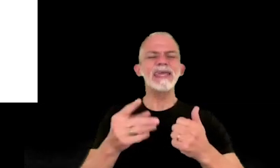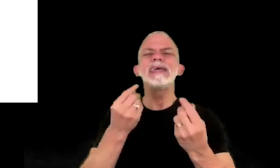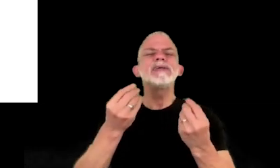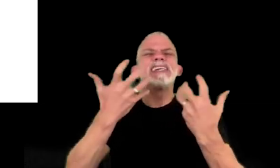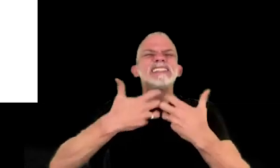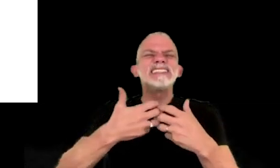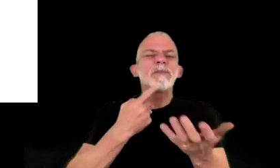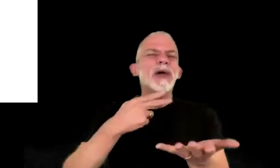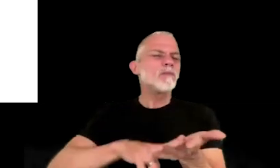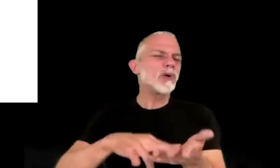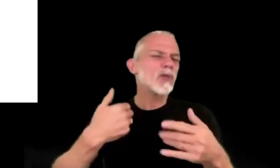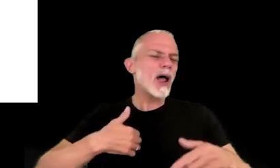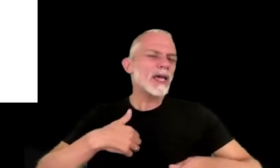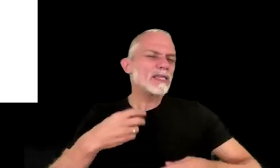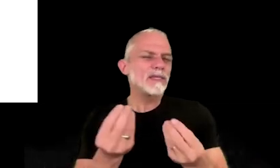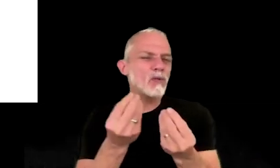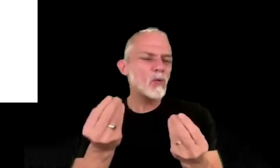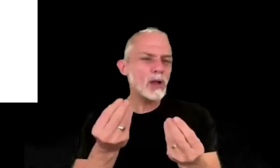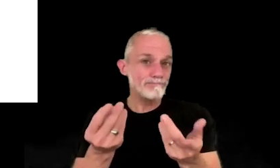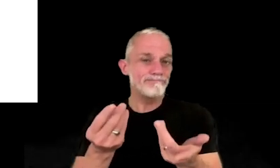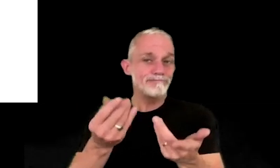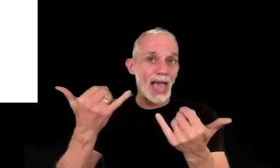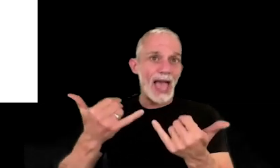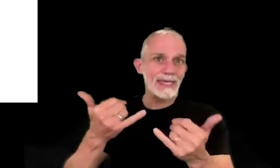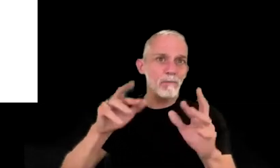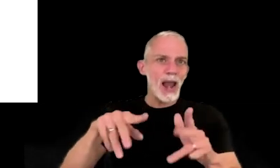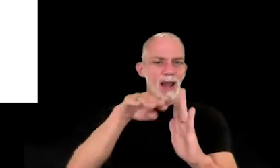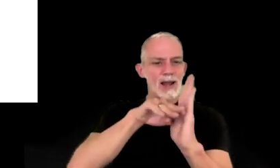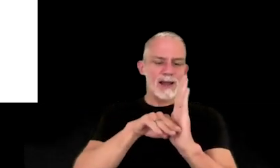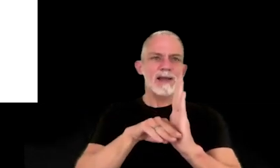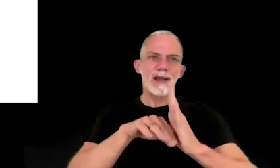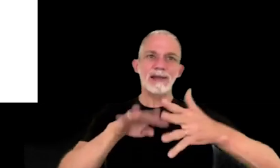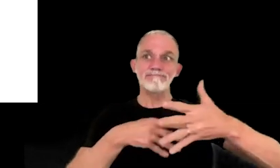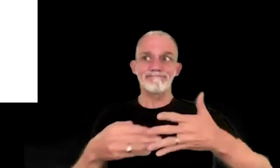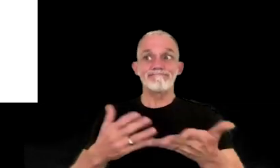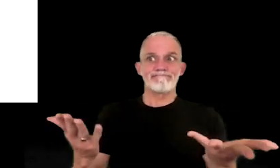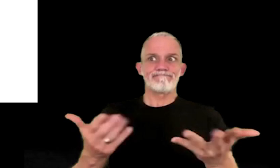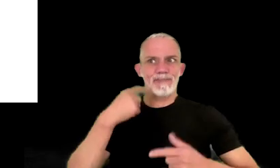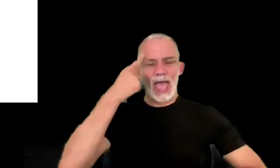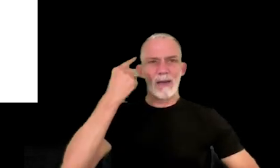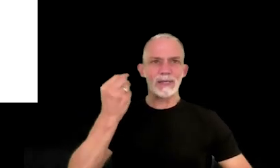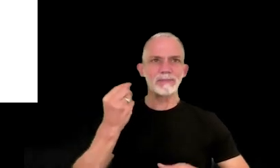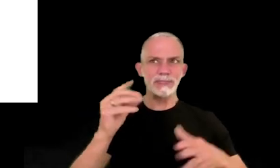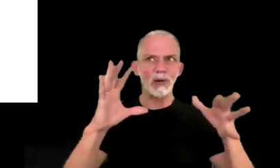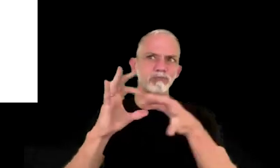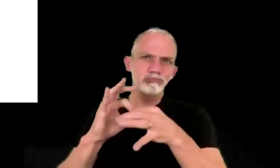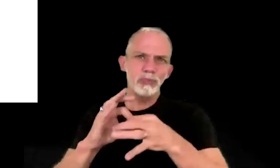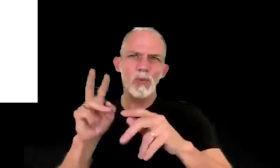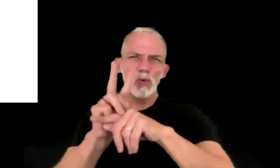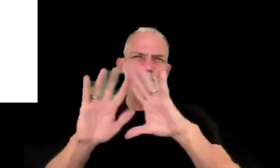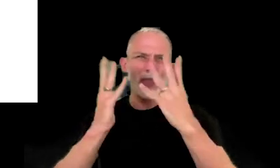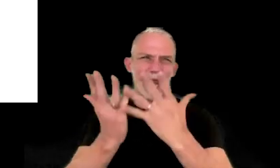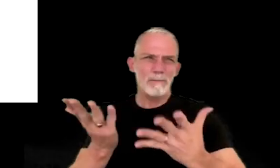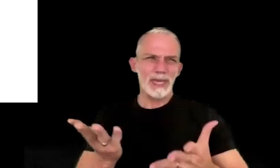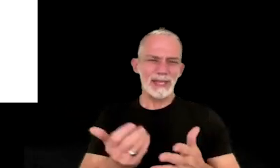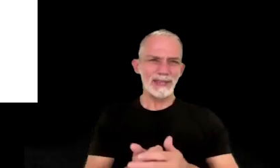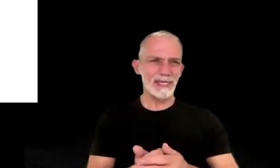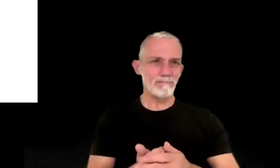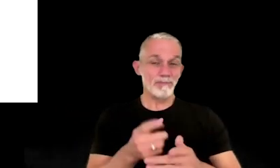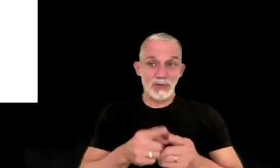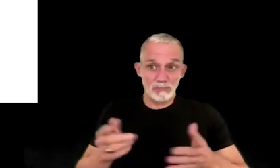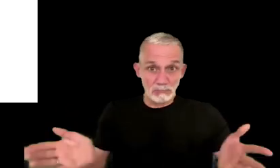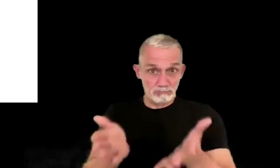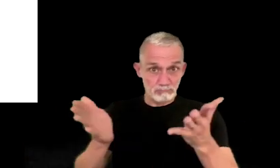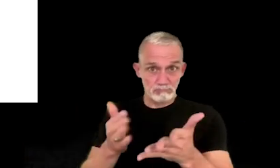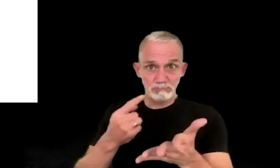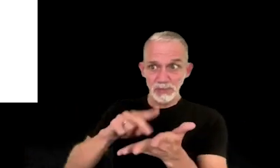argentino, ¿qué debe considerar? Y el sistema tributario argentino debe considerar estos aspectos que se relacionan con el ambiente. El tema de ciertos incentivos fiscales